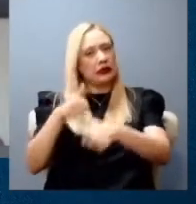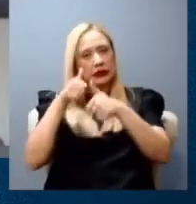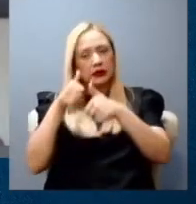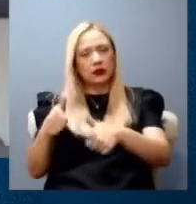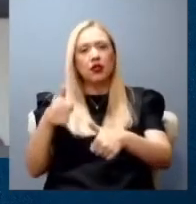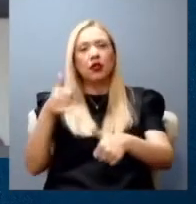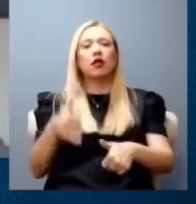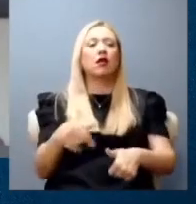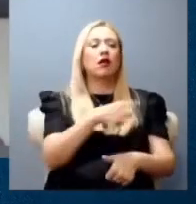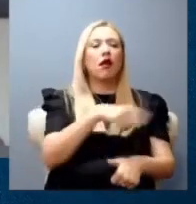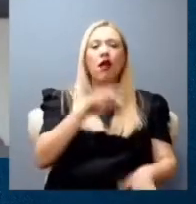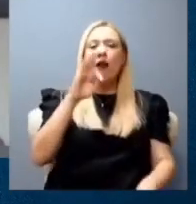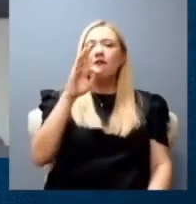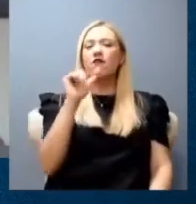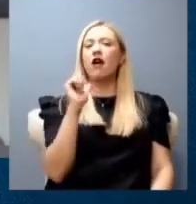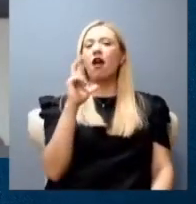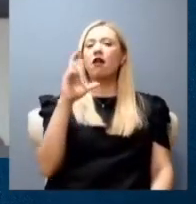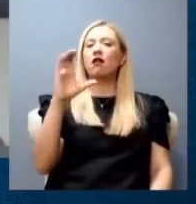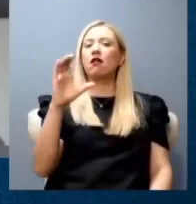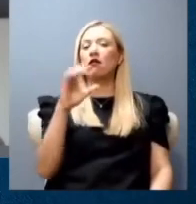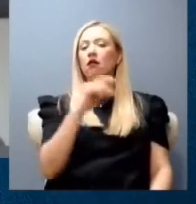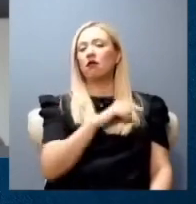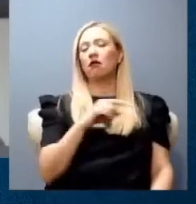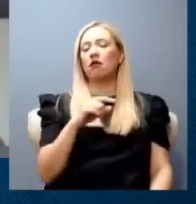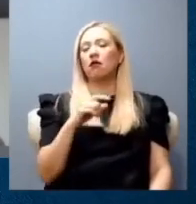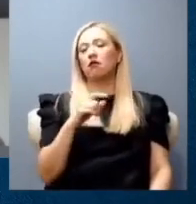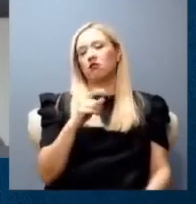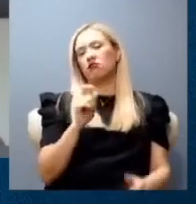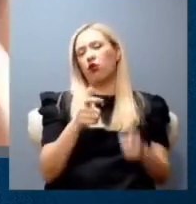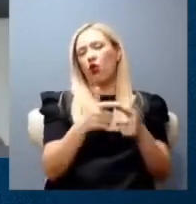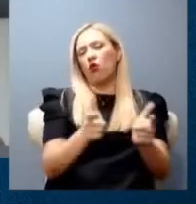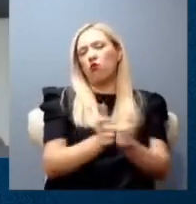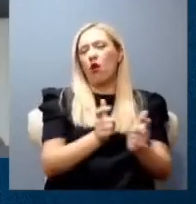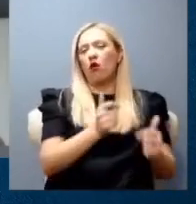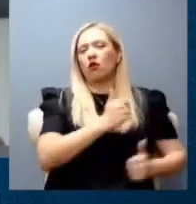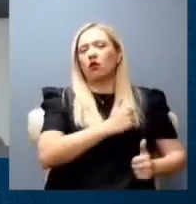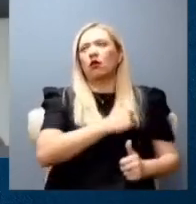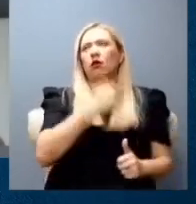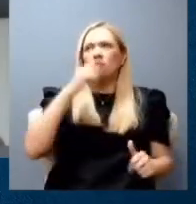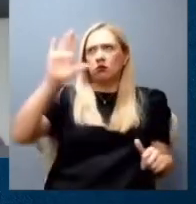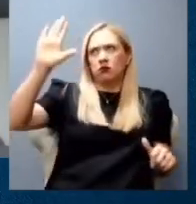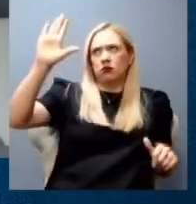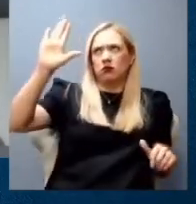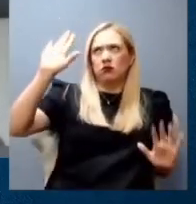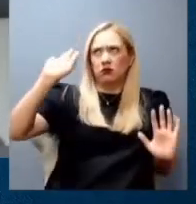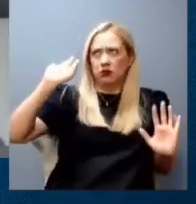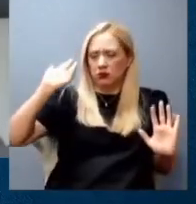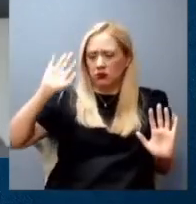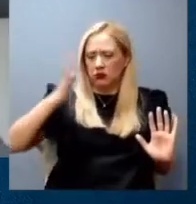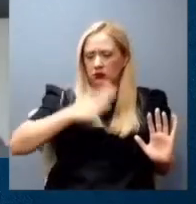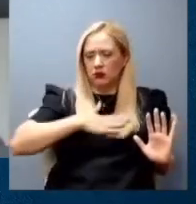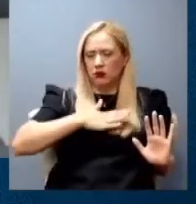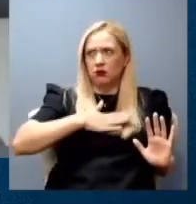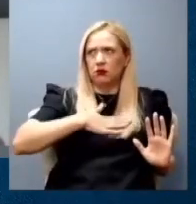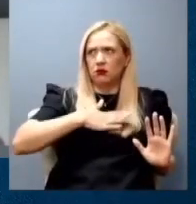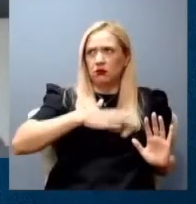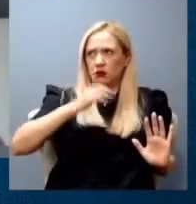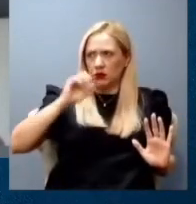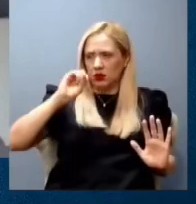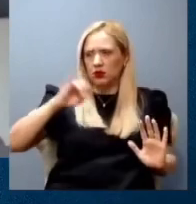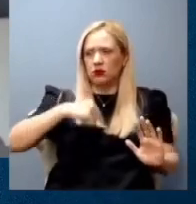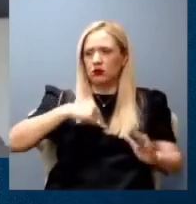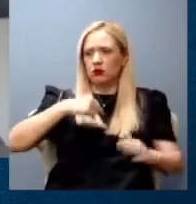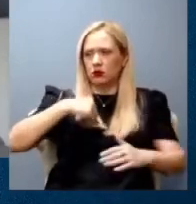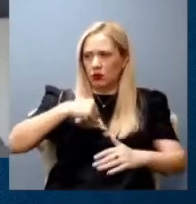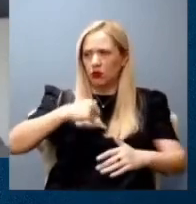FARC para garantizar su misma seguridad jurídica. Por eso hace parte, digamos, de todo el diseño de la justicia transicional,